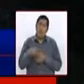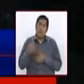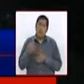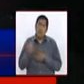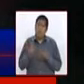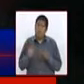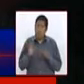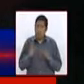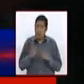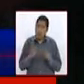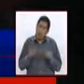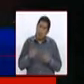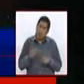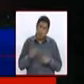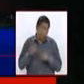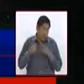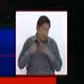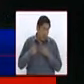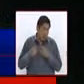control. Según eso, a veces...